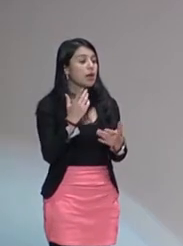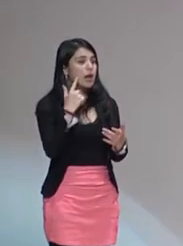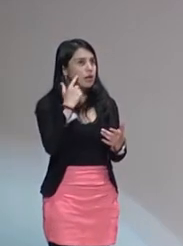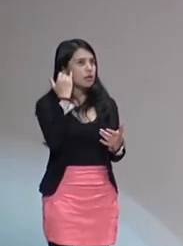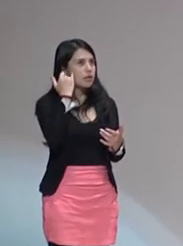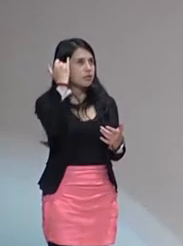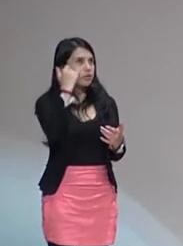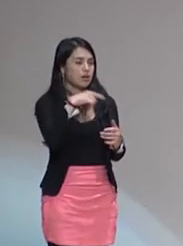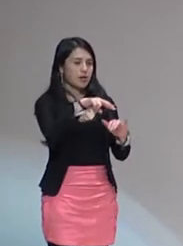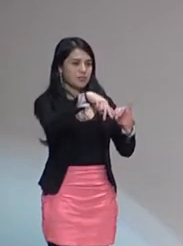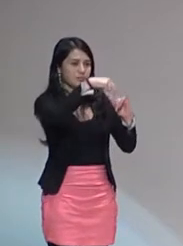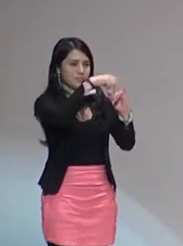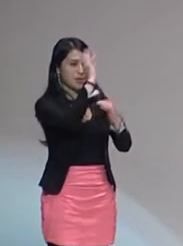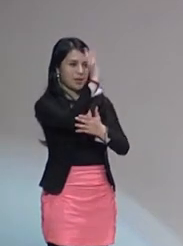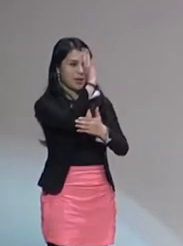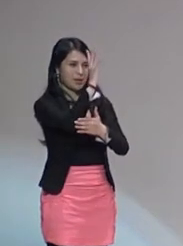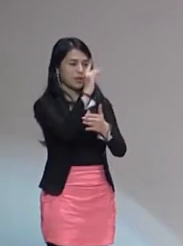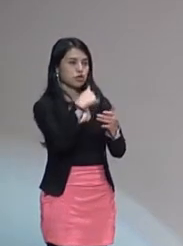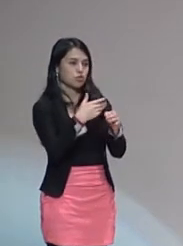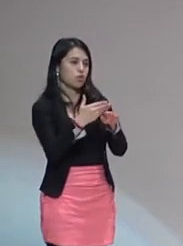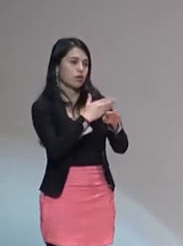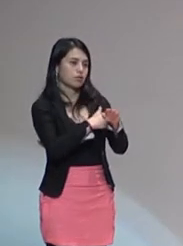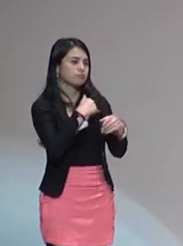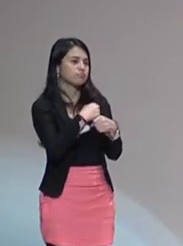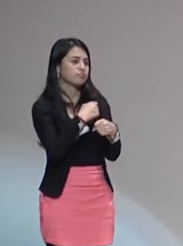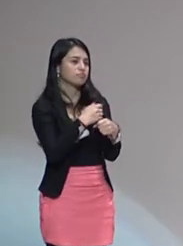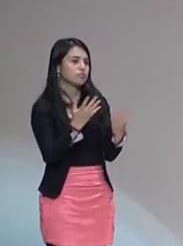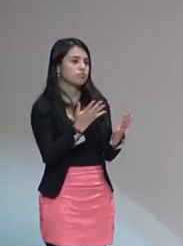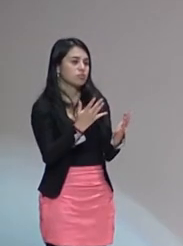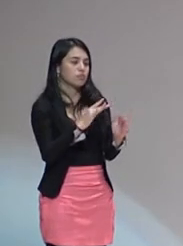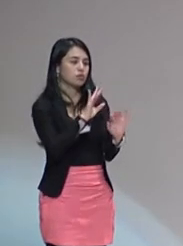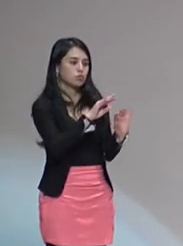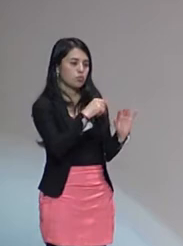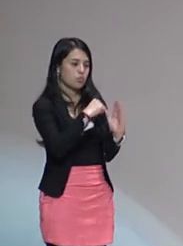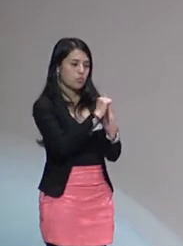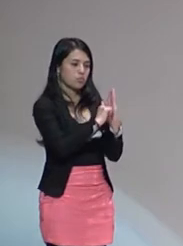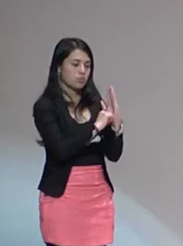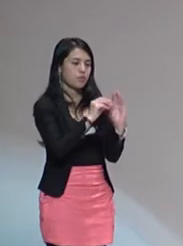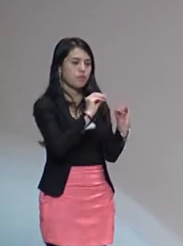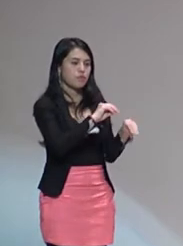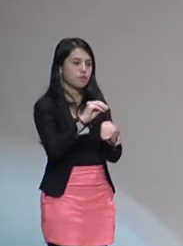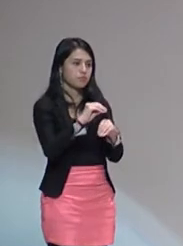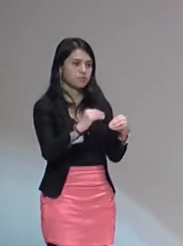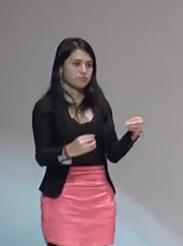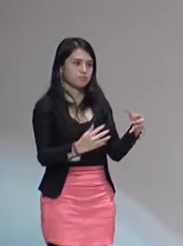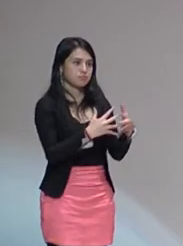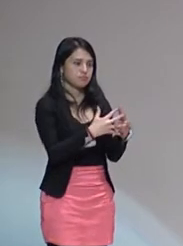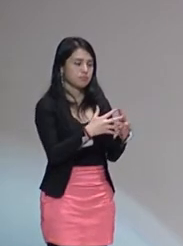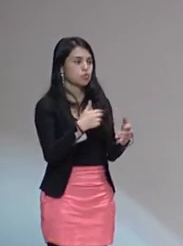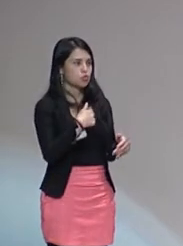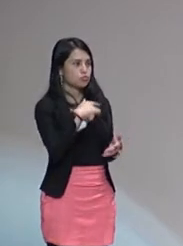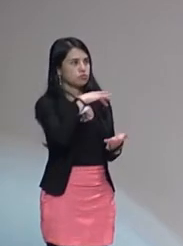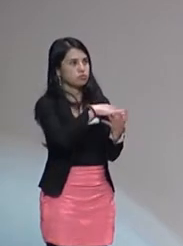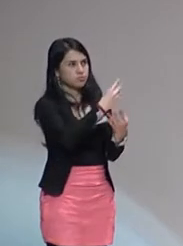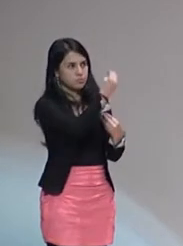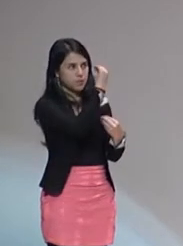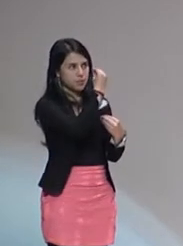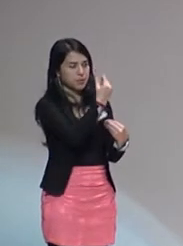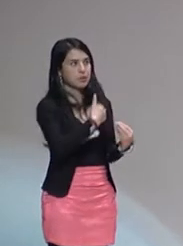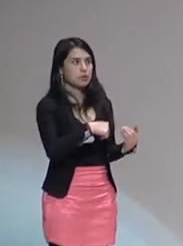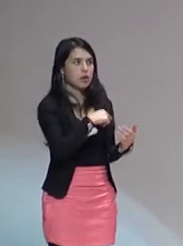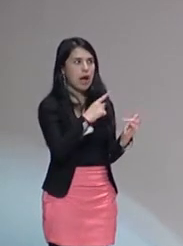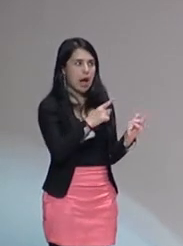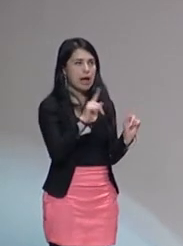de antropología que yo trabajaba en el programa de formación complementaria, y me animé a trabajar